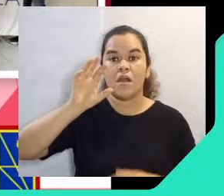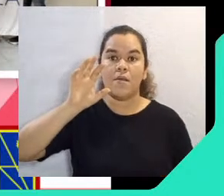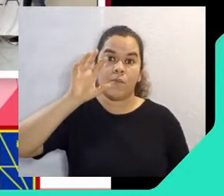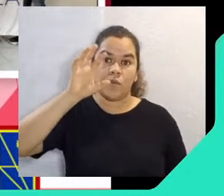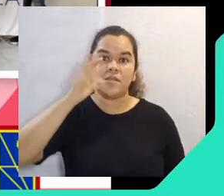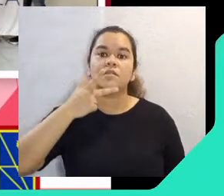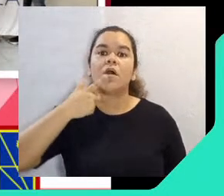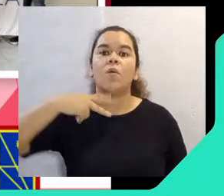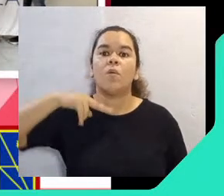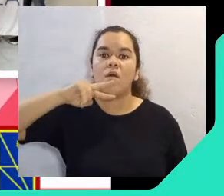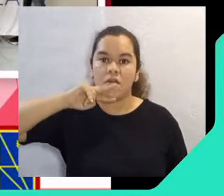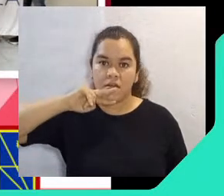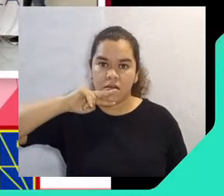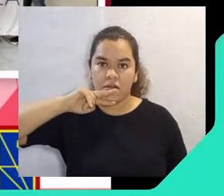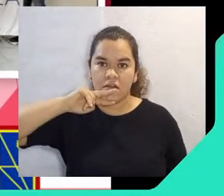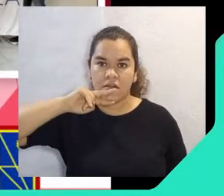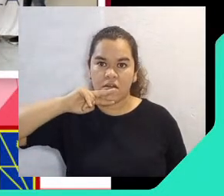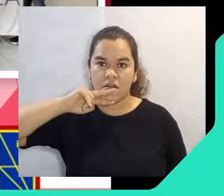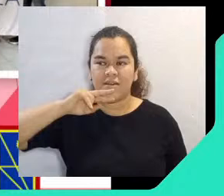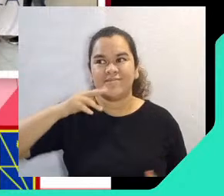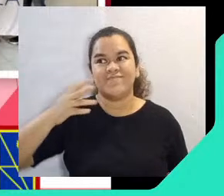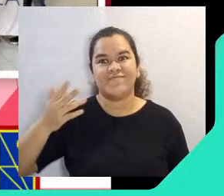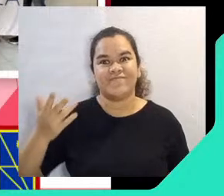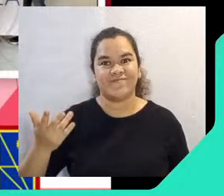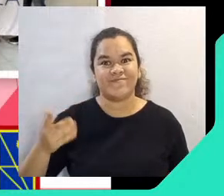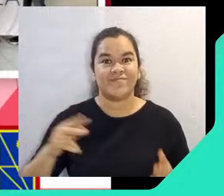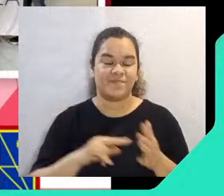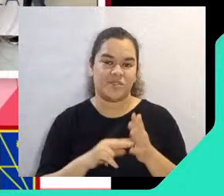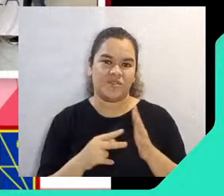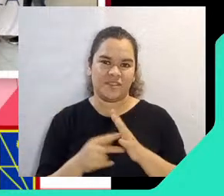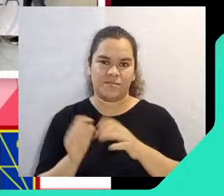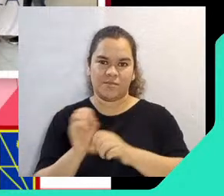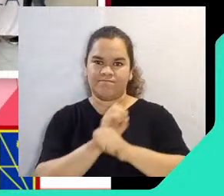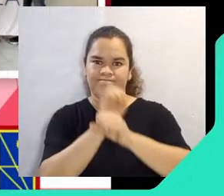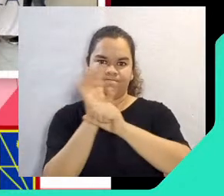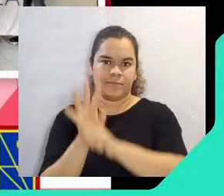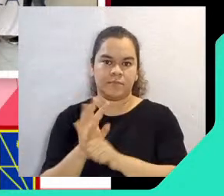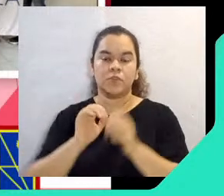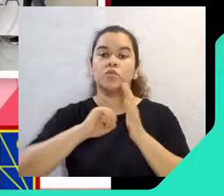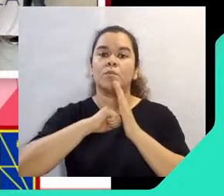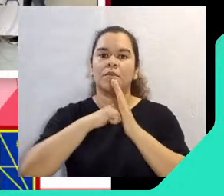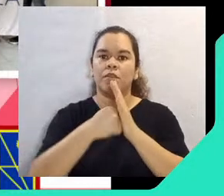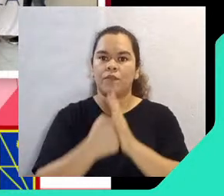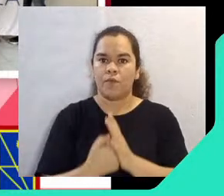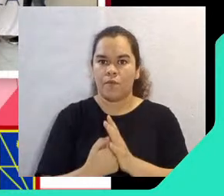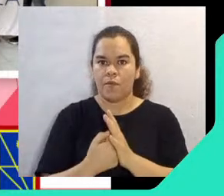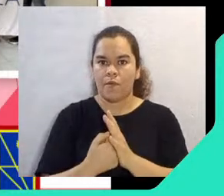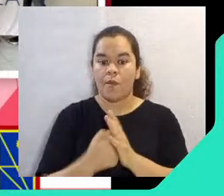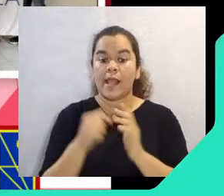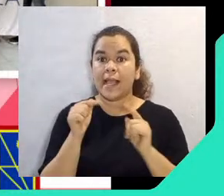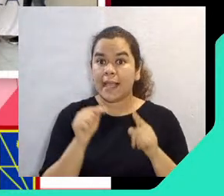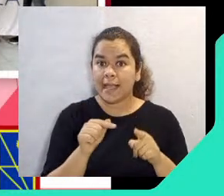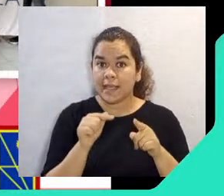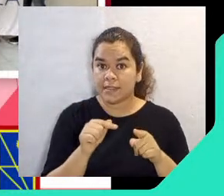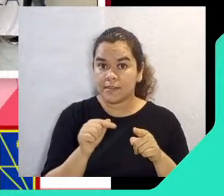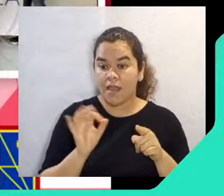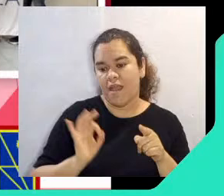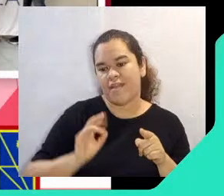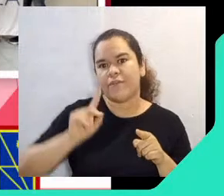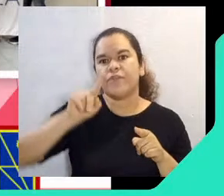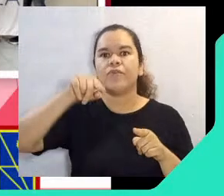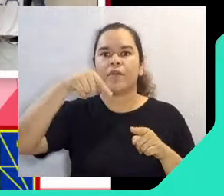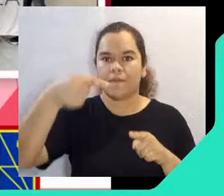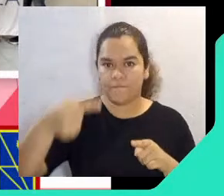pero por cuestiones de pandemia se suspendió y se estaría realizando el año que viene, en el